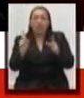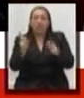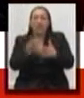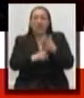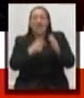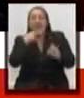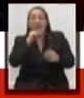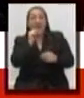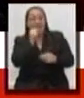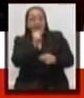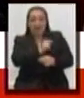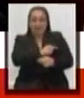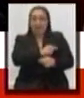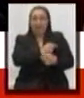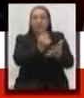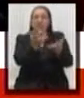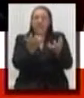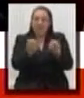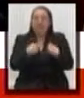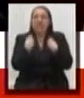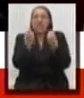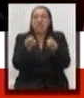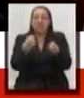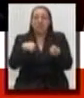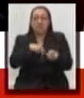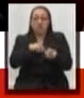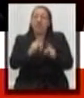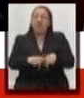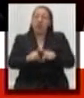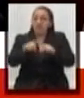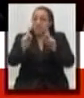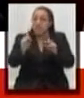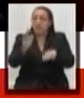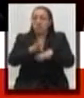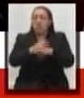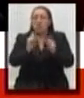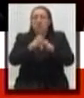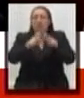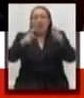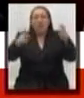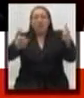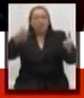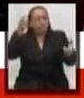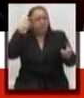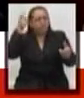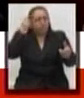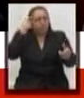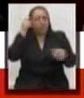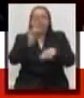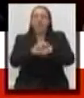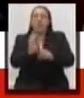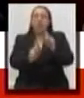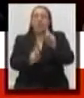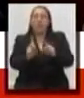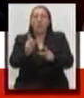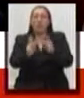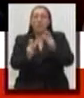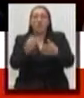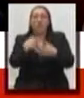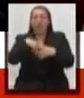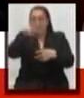que ella quiera brindarnos, tal vez sobre su amplísimo saber sobre algunos